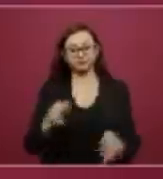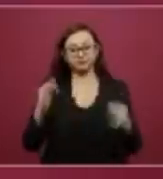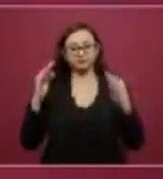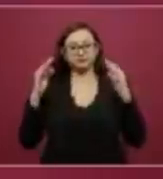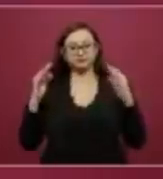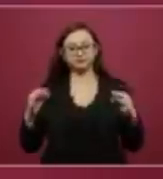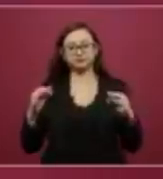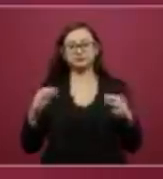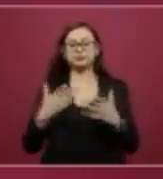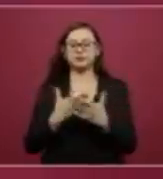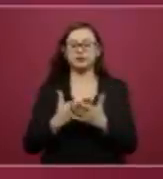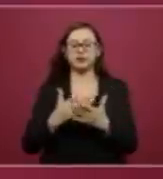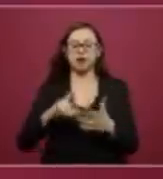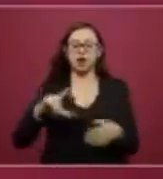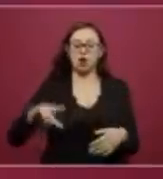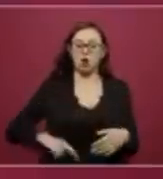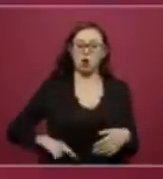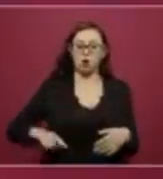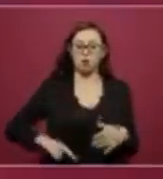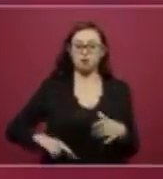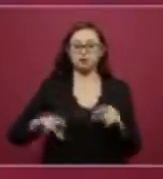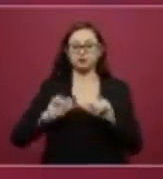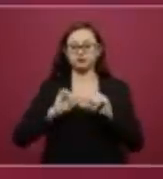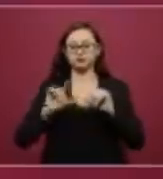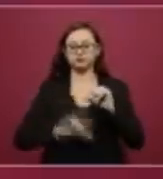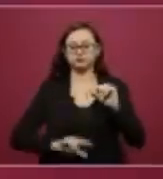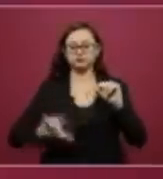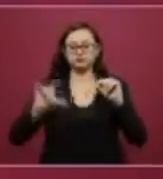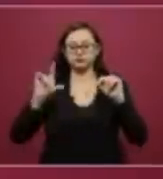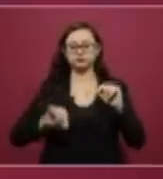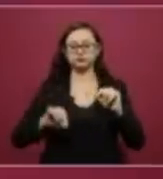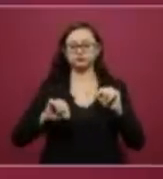República ha dedicado